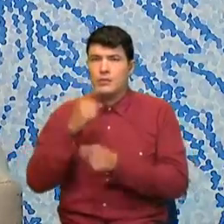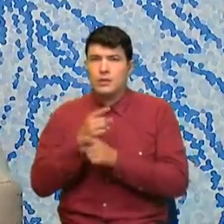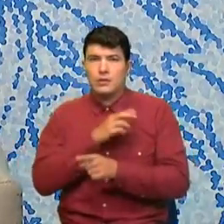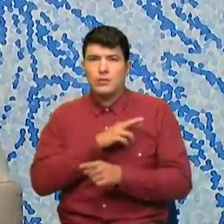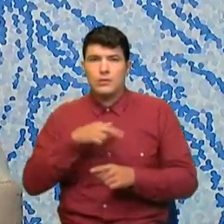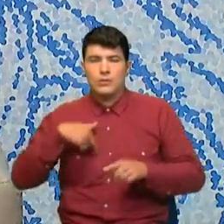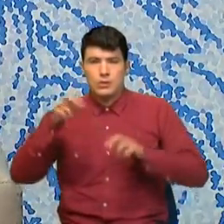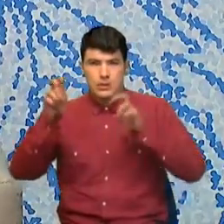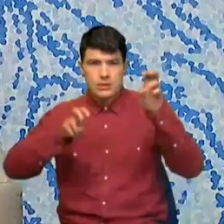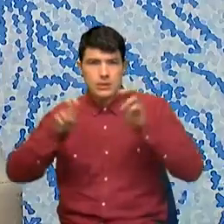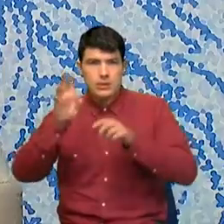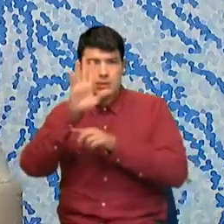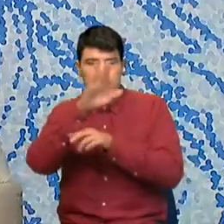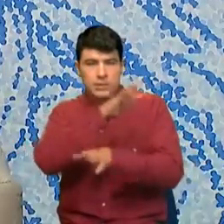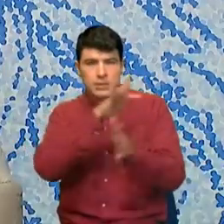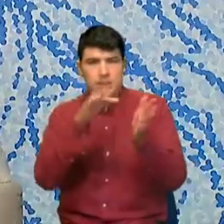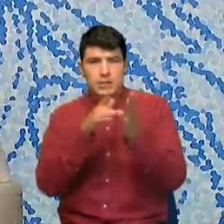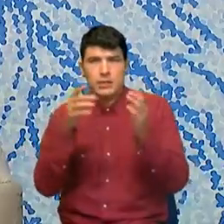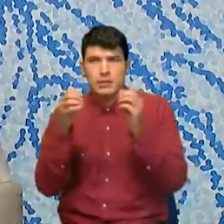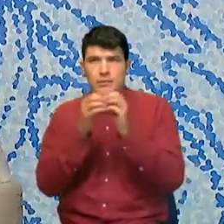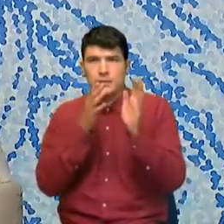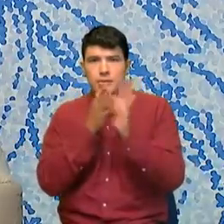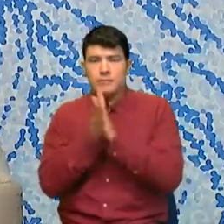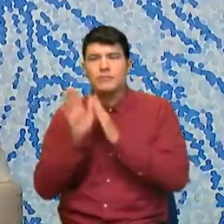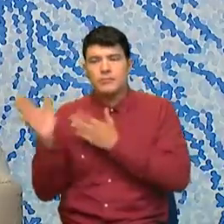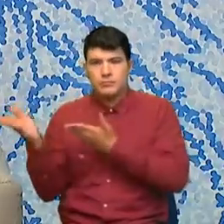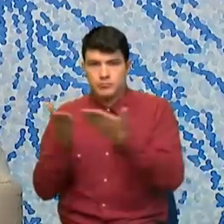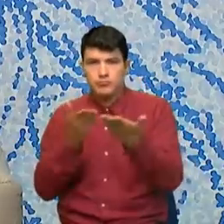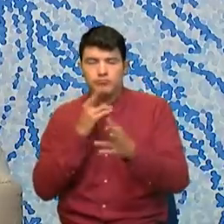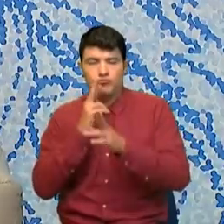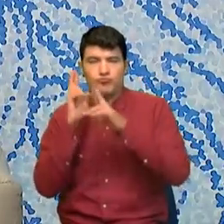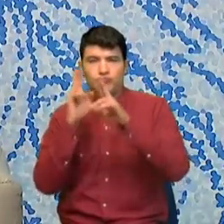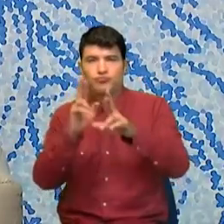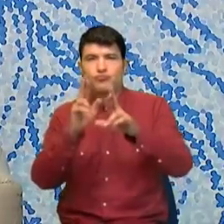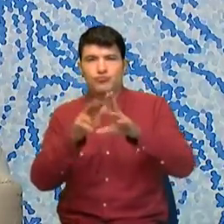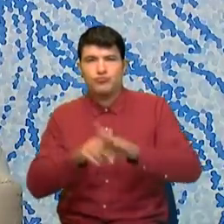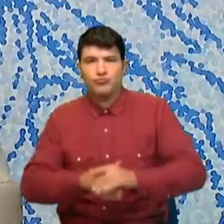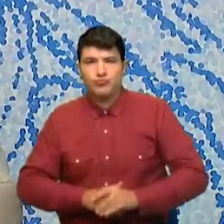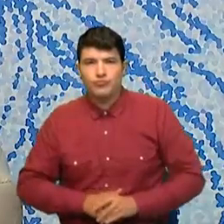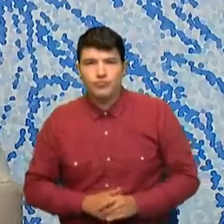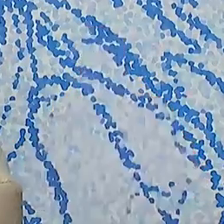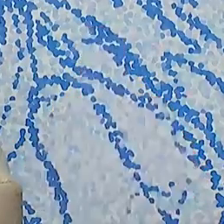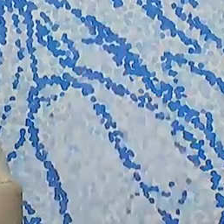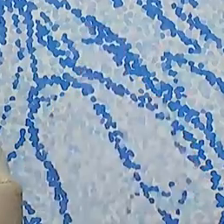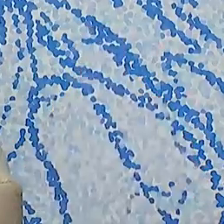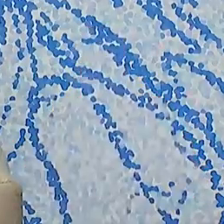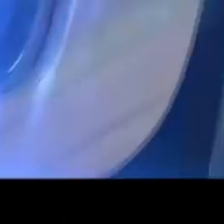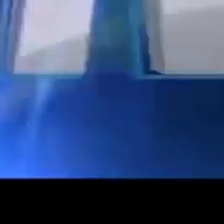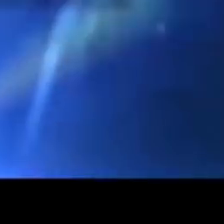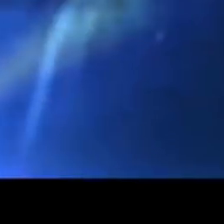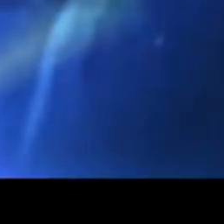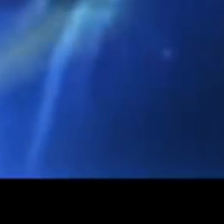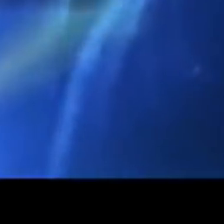pequeña pausa y al regreso el doctor Brandon le estará dando respuesta a su inquietud.